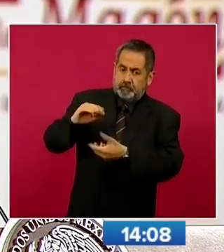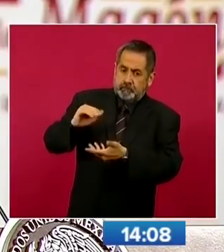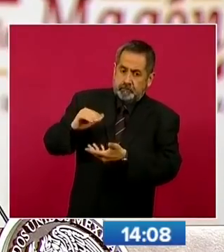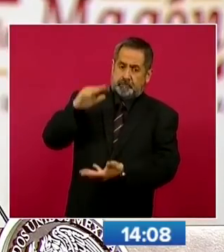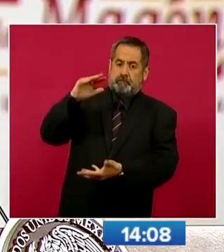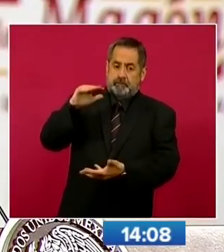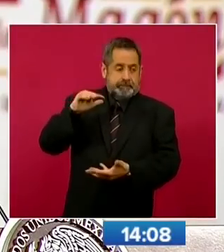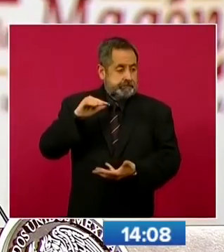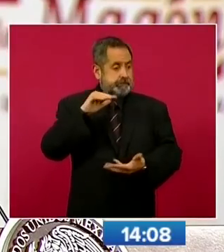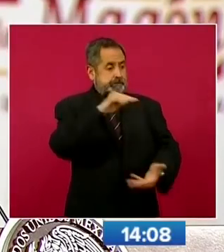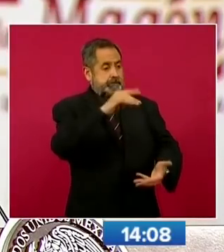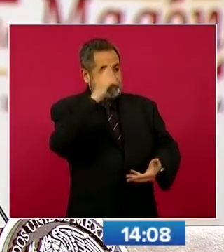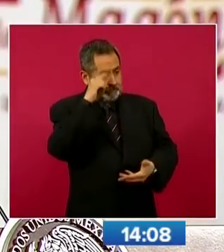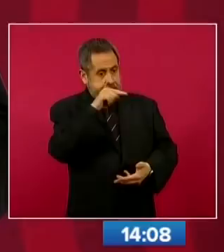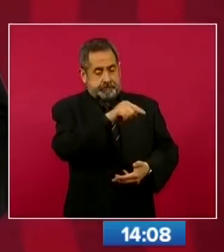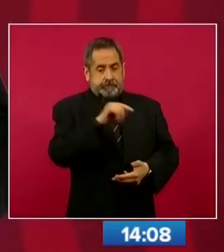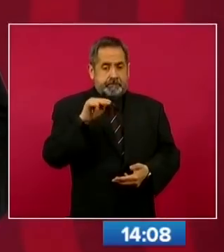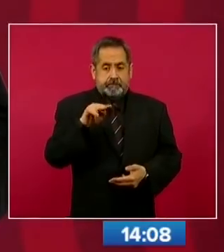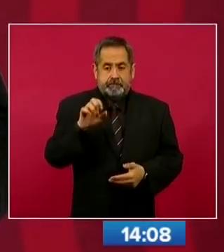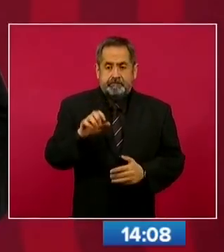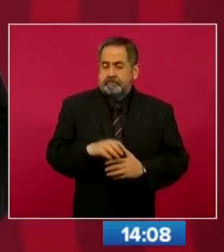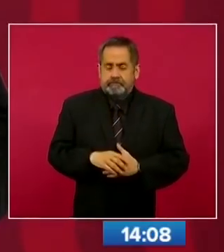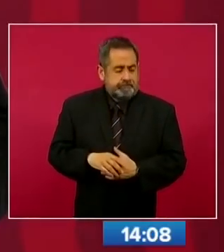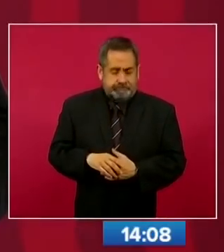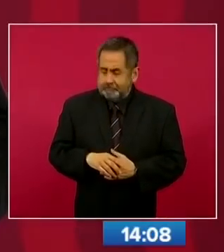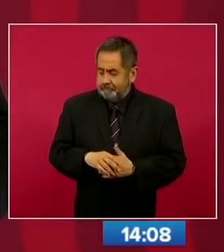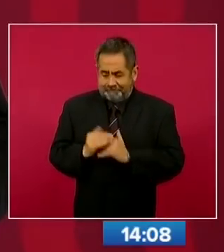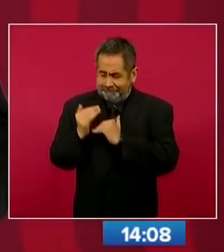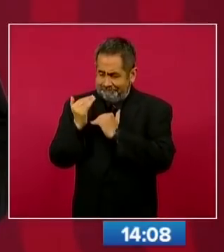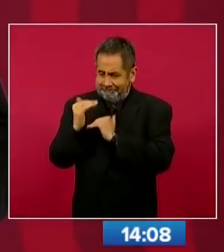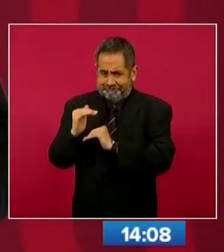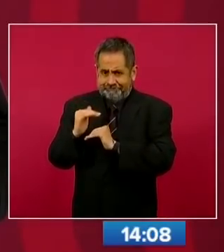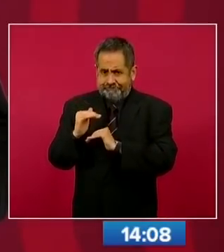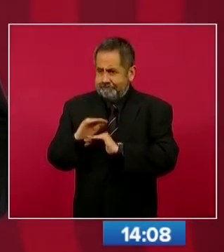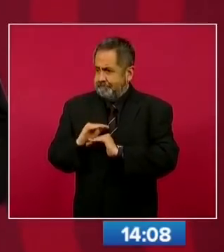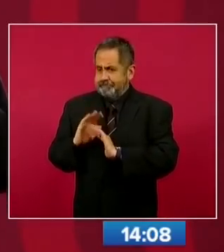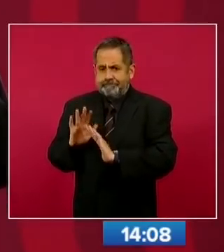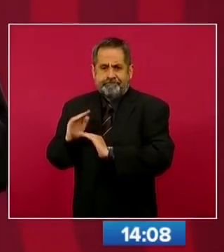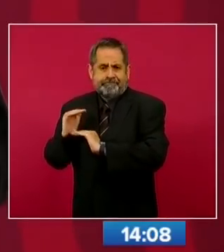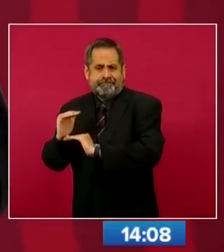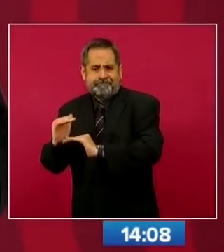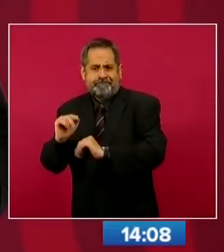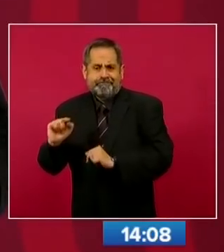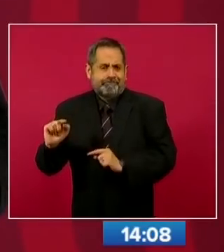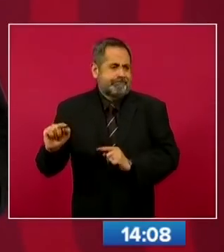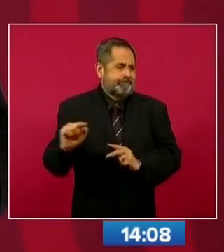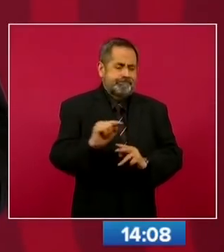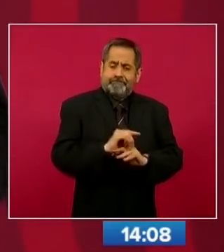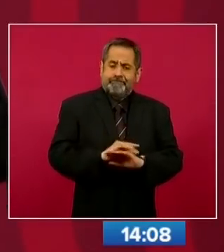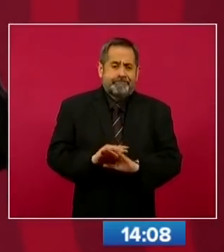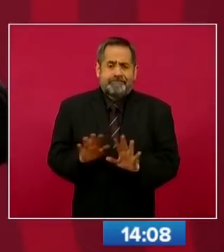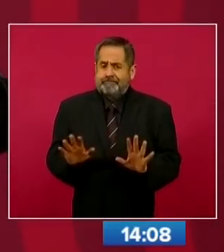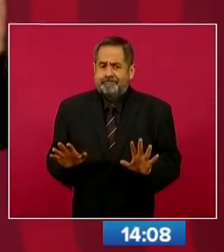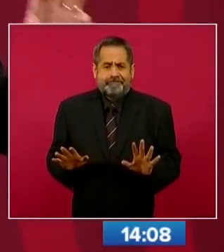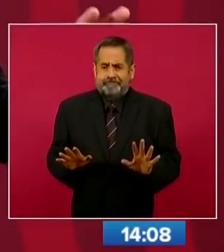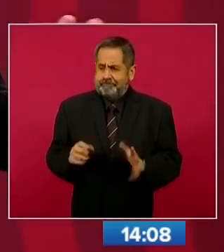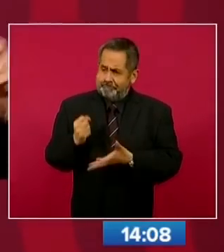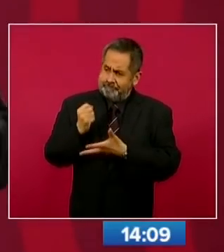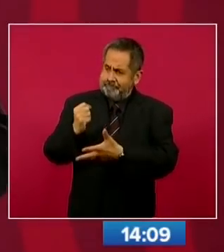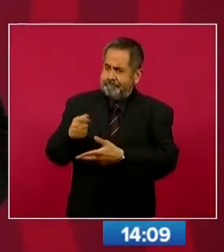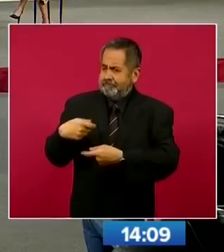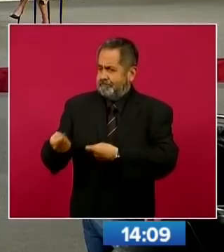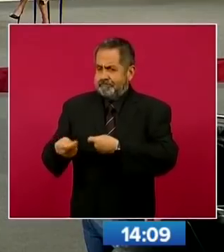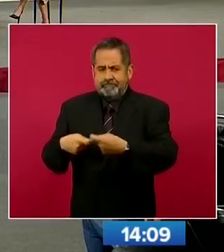emergencia de un segundo medicamento de Pfizer contra COVID-19. Se trata de Paxlovid y será para